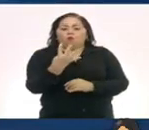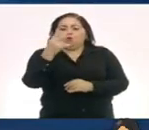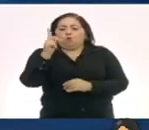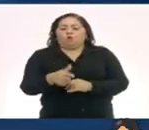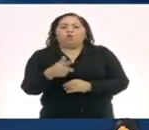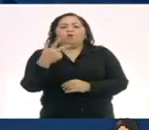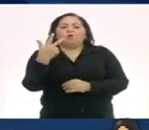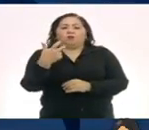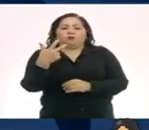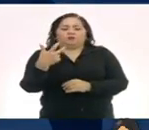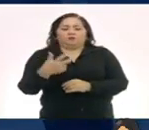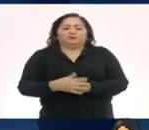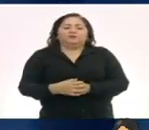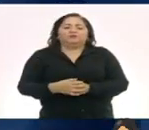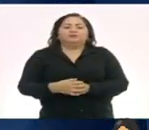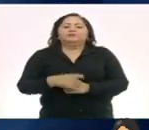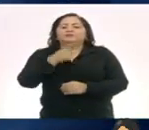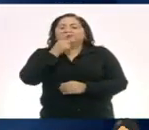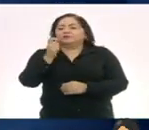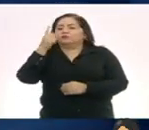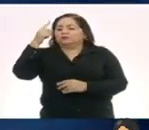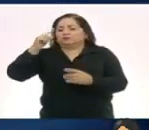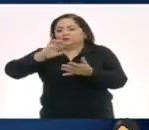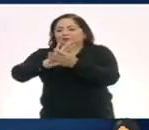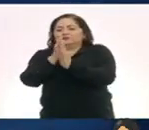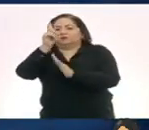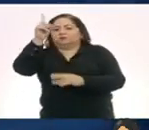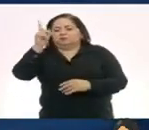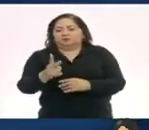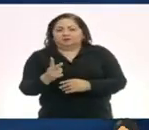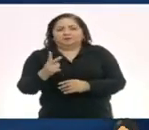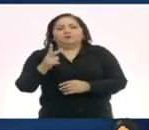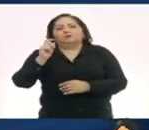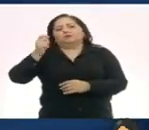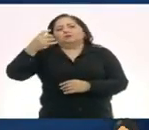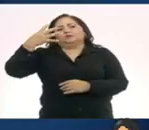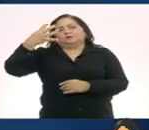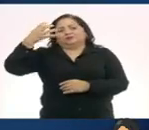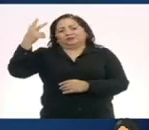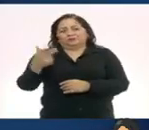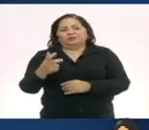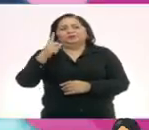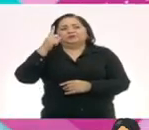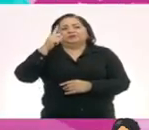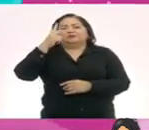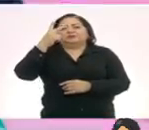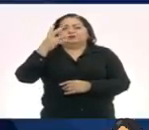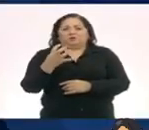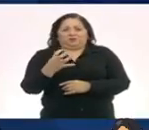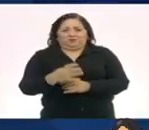4/8. Octavos. Uh-huh. Equivalentes a un medio y a dos cuartos. Así es. Bueno.